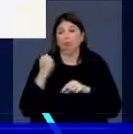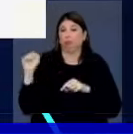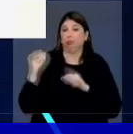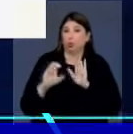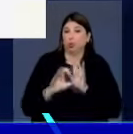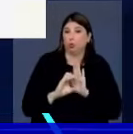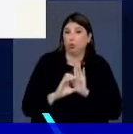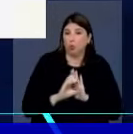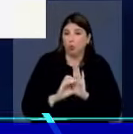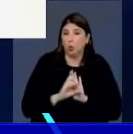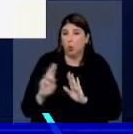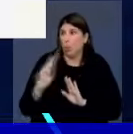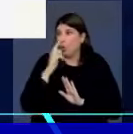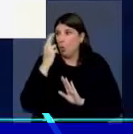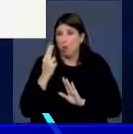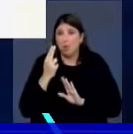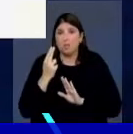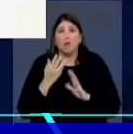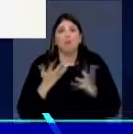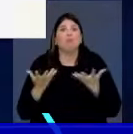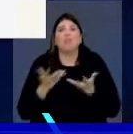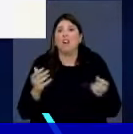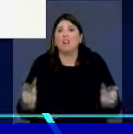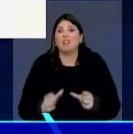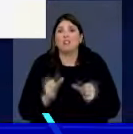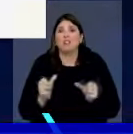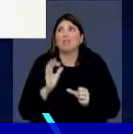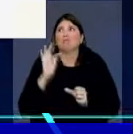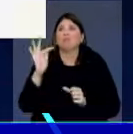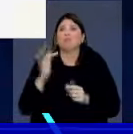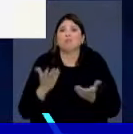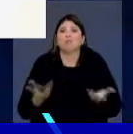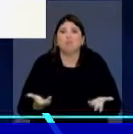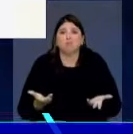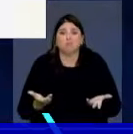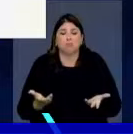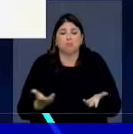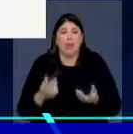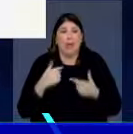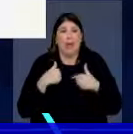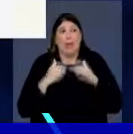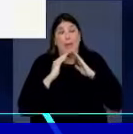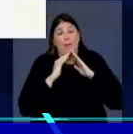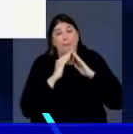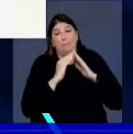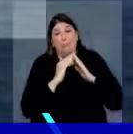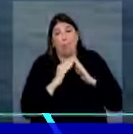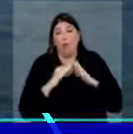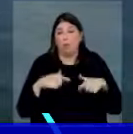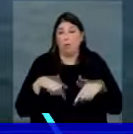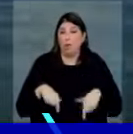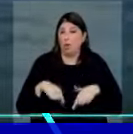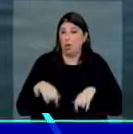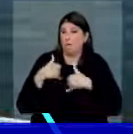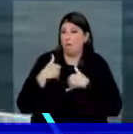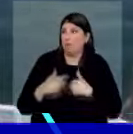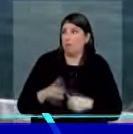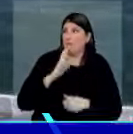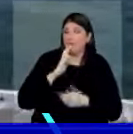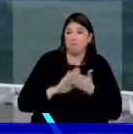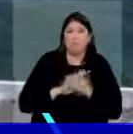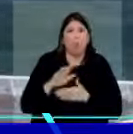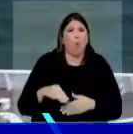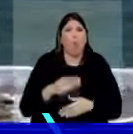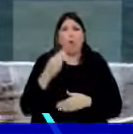evalúan qué acciones parlamentarias tomar. Telemundo consultó al Ministerio de Defensa, pero no obtuvo respuesta. En la web de Presidencia no hay